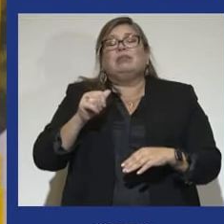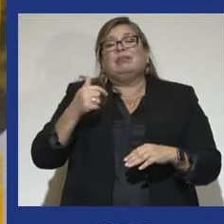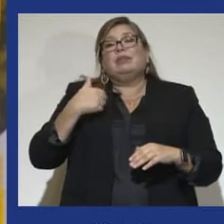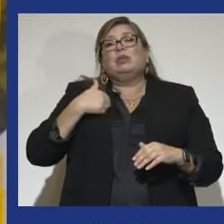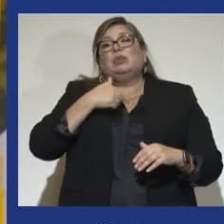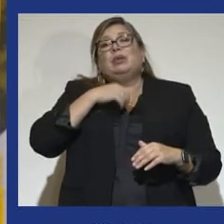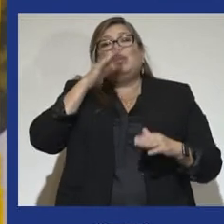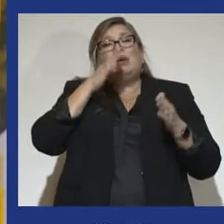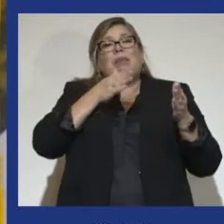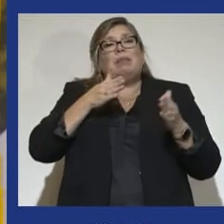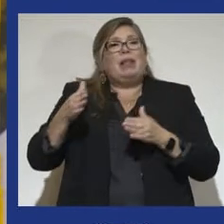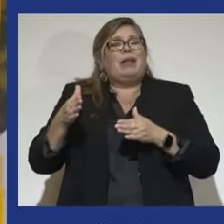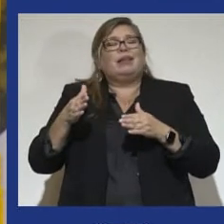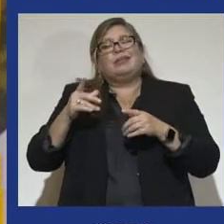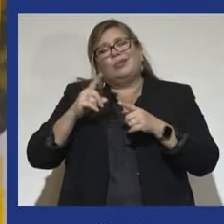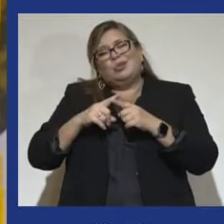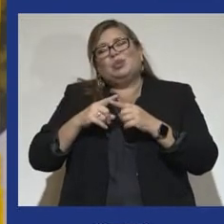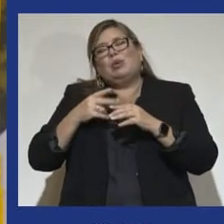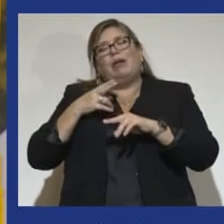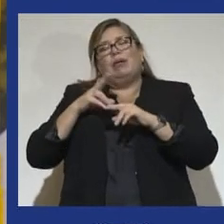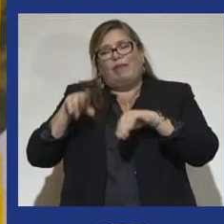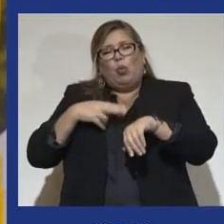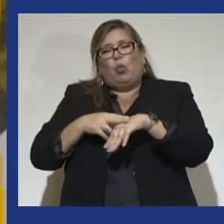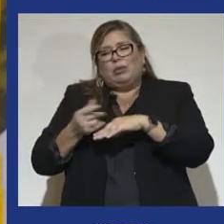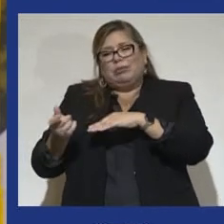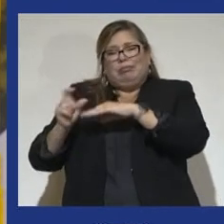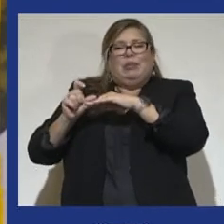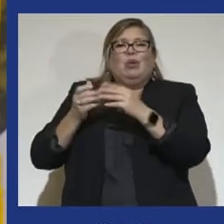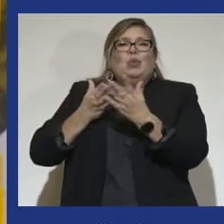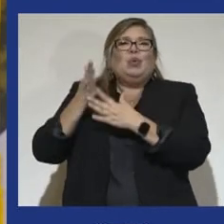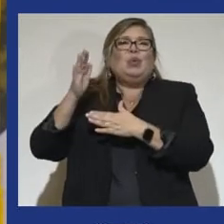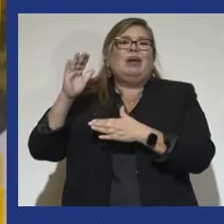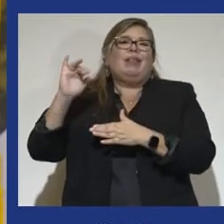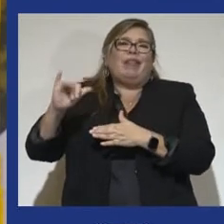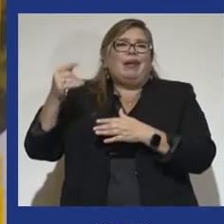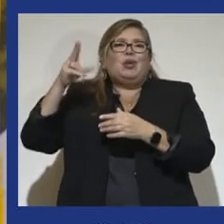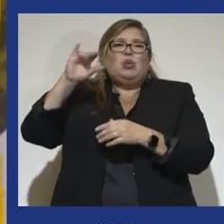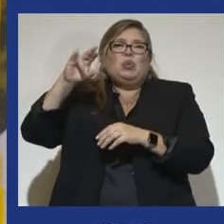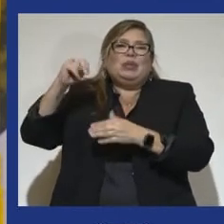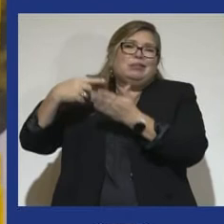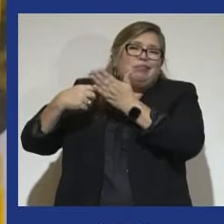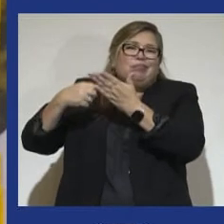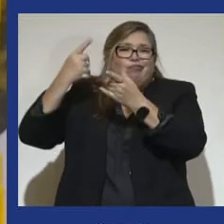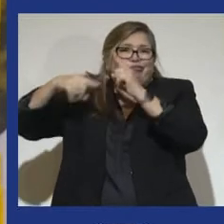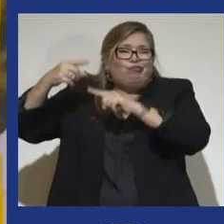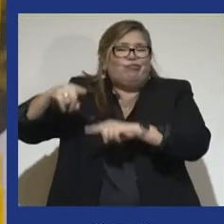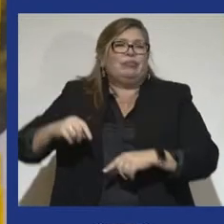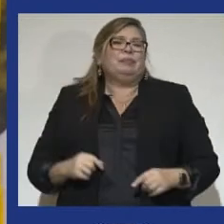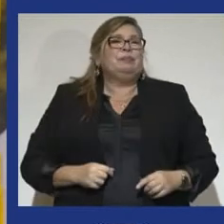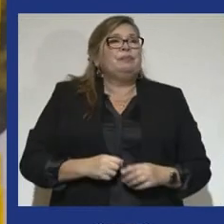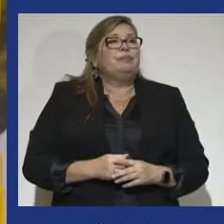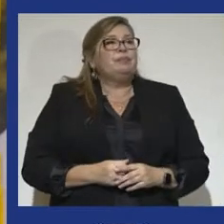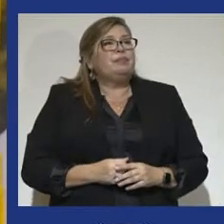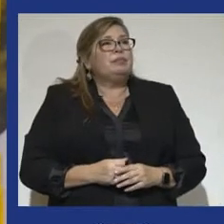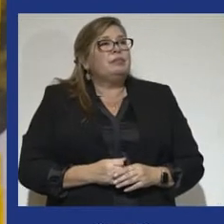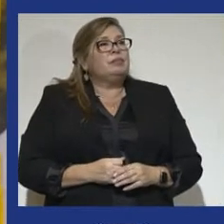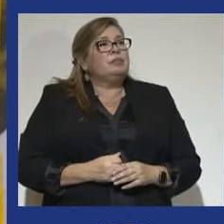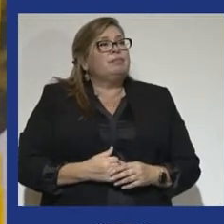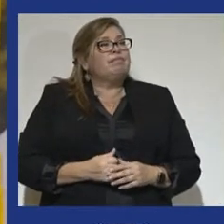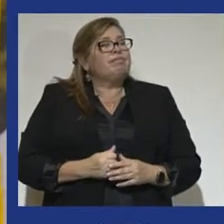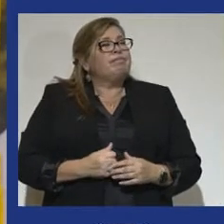plantearemos restaurar cualquier cosa a pasar del proceso de la negociación colectiva una vez que se tome esa